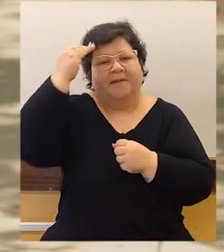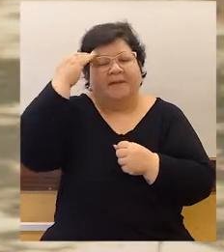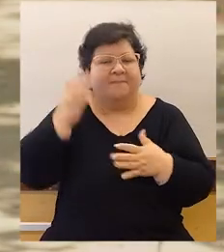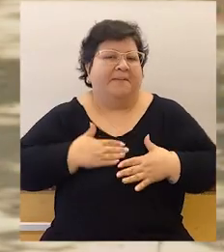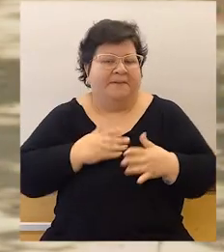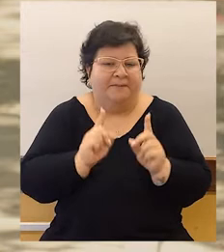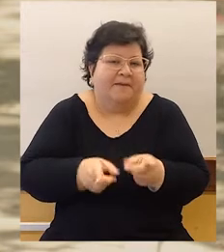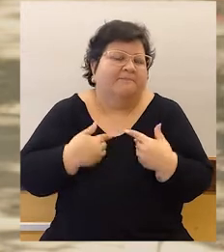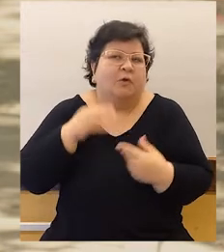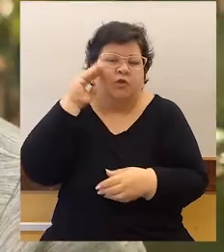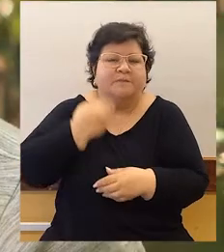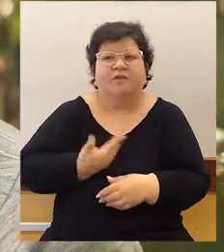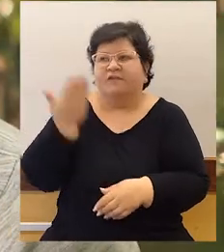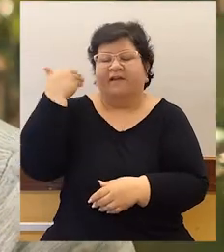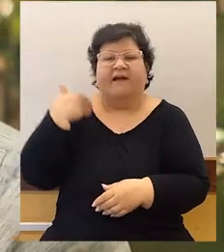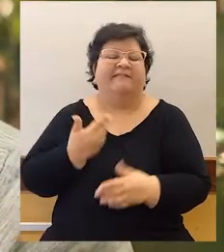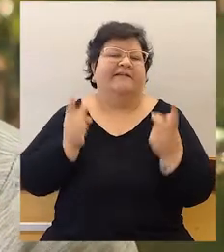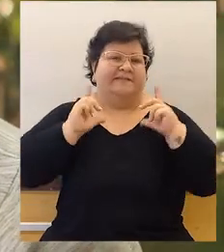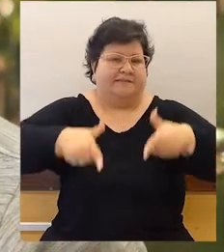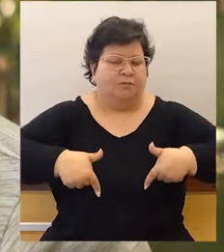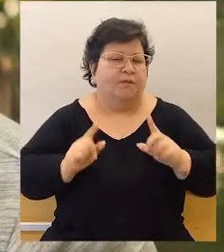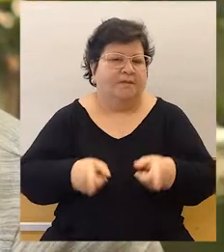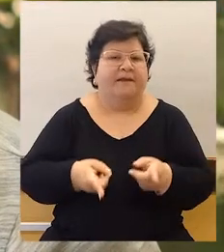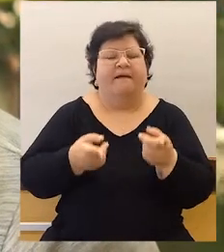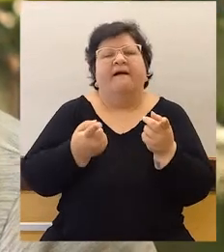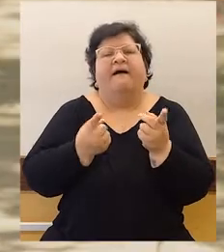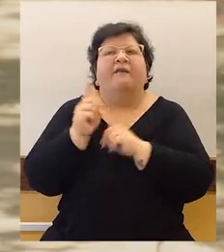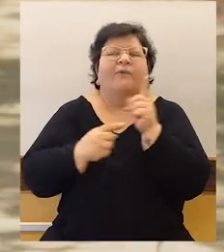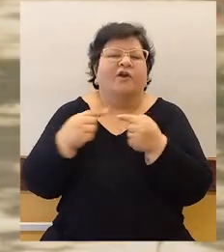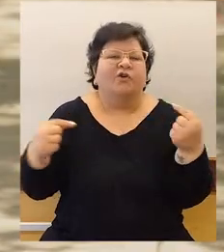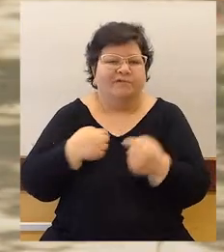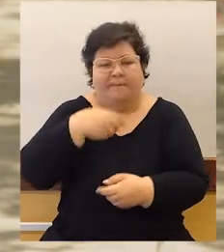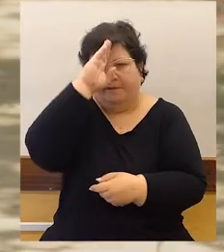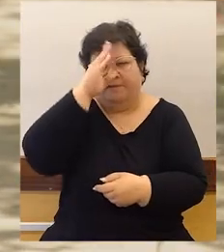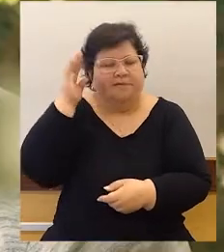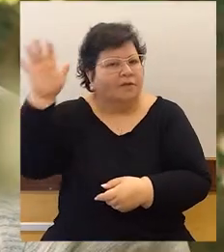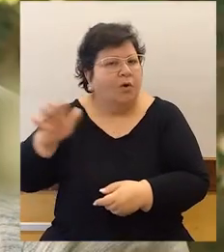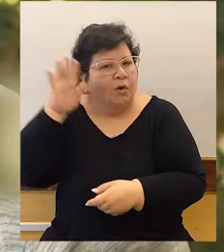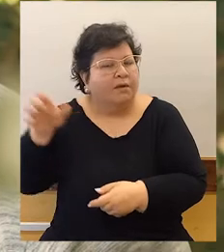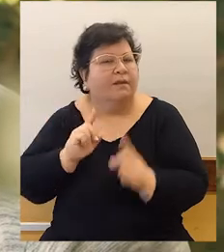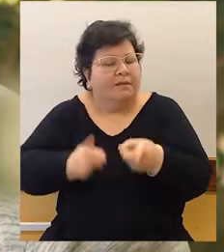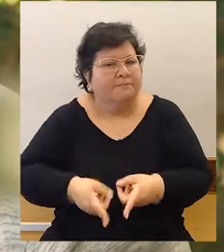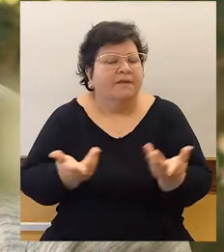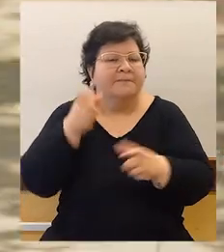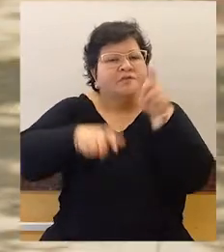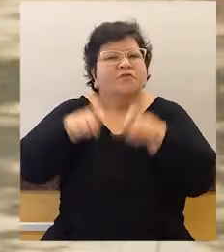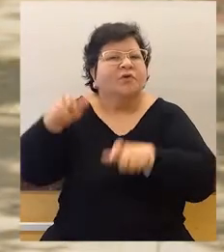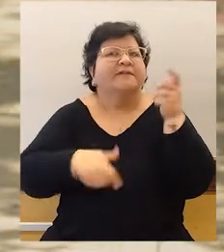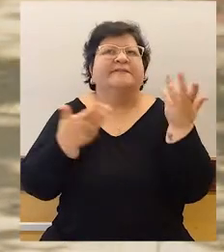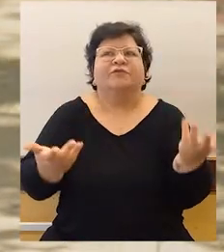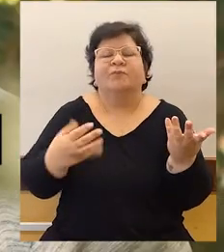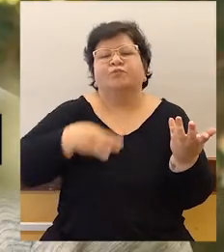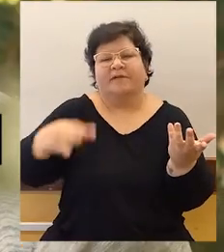por los conocimientos previos de lo que fue mi licenciatura, que tuve algunos roces con lo que es la psicología, es muy importante por el tema de que las personas somos un ser